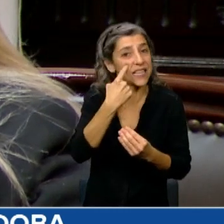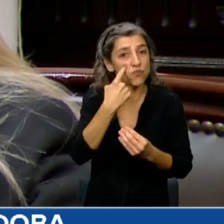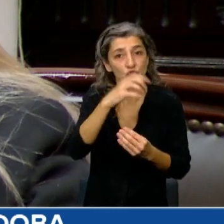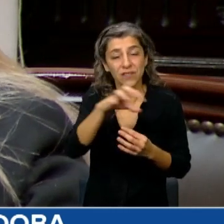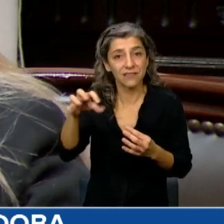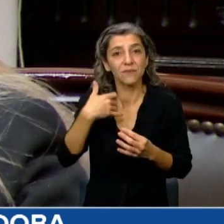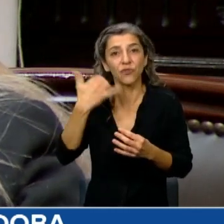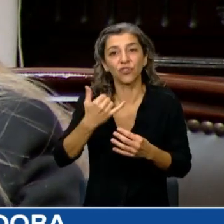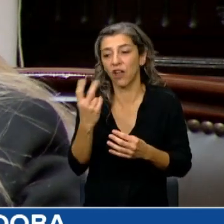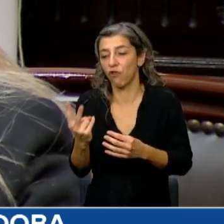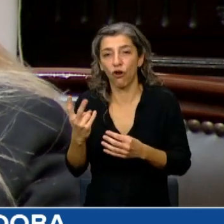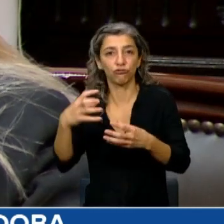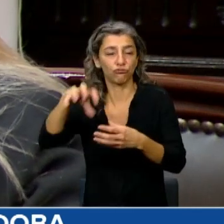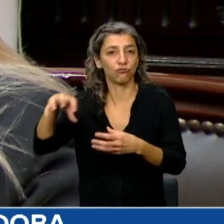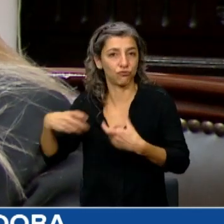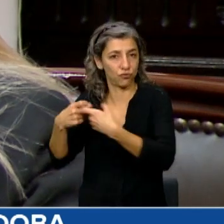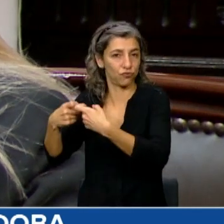cooperativas.